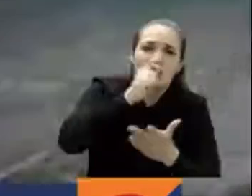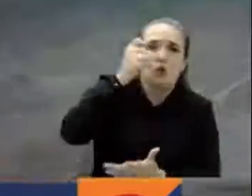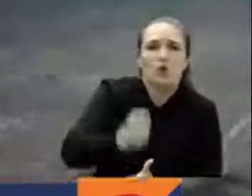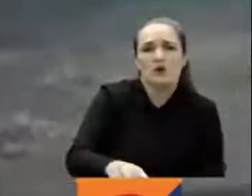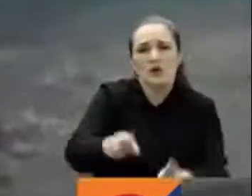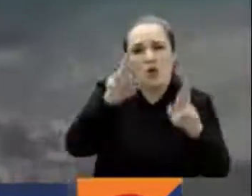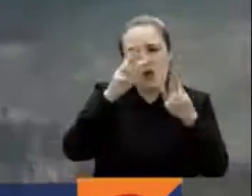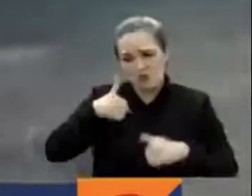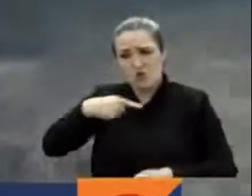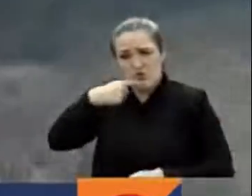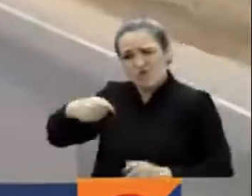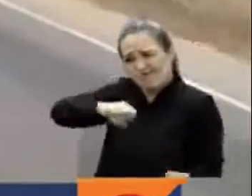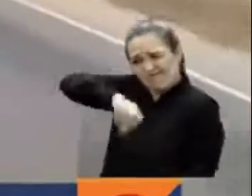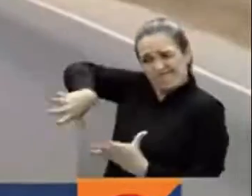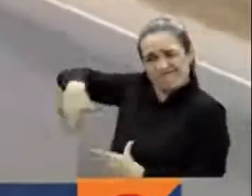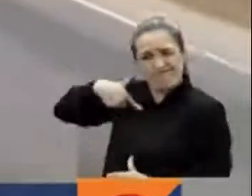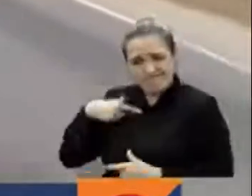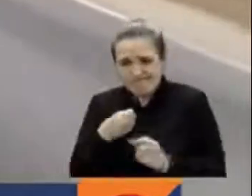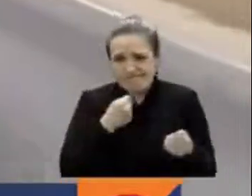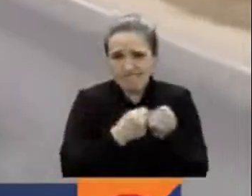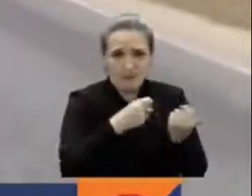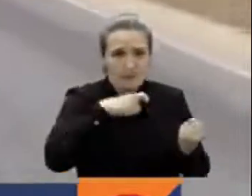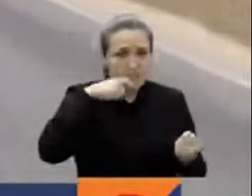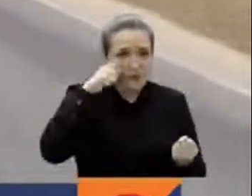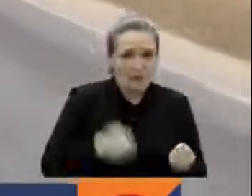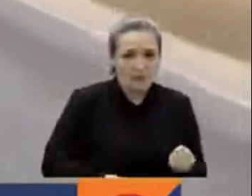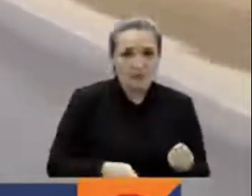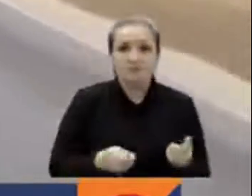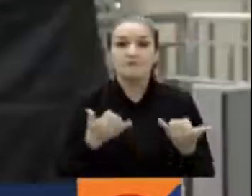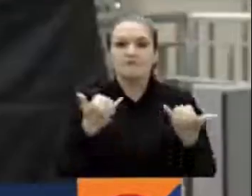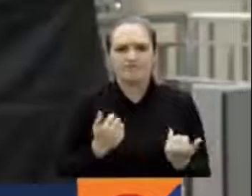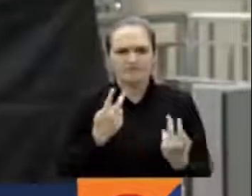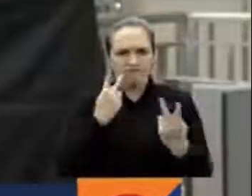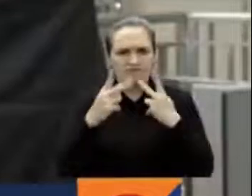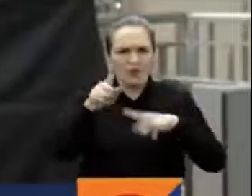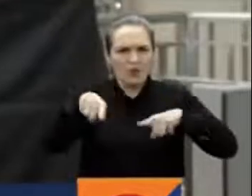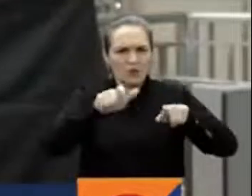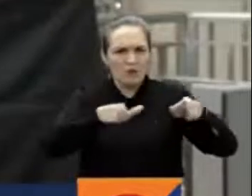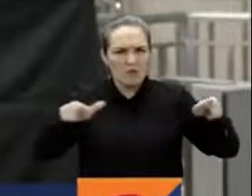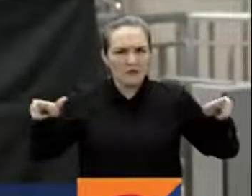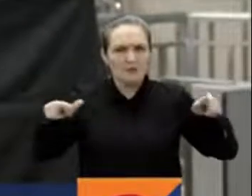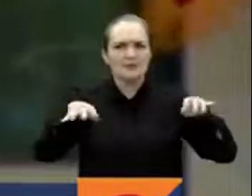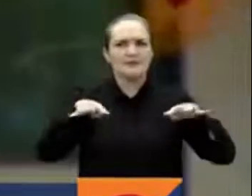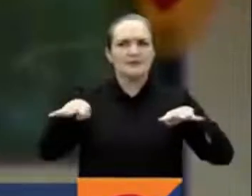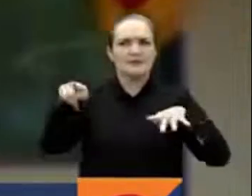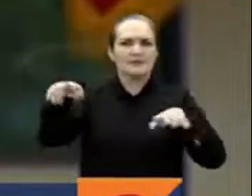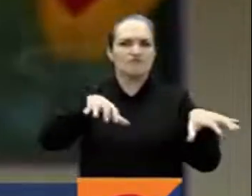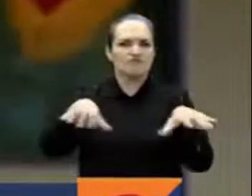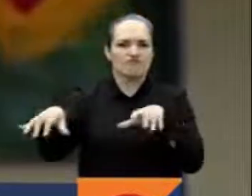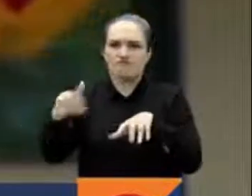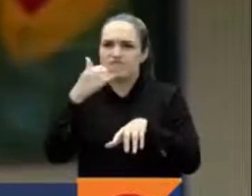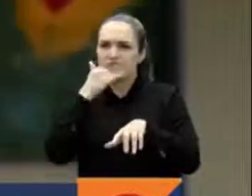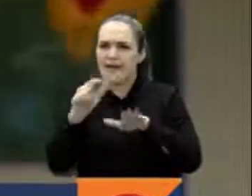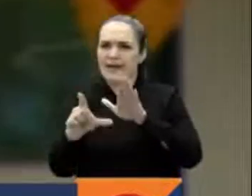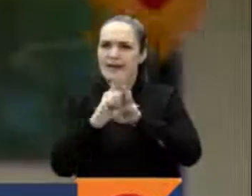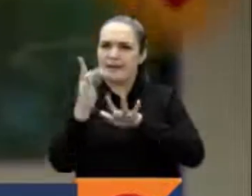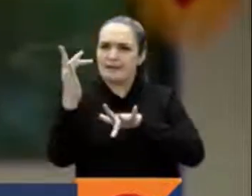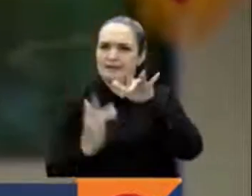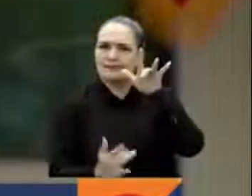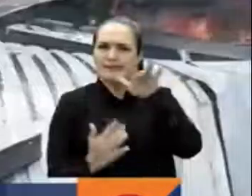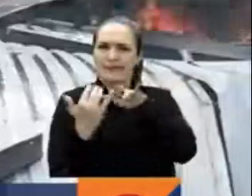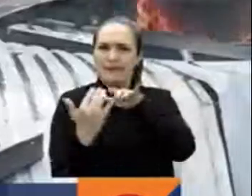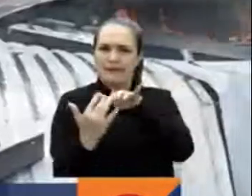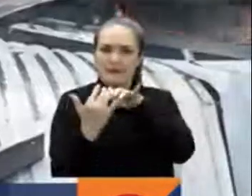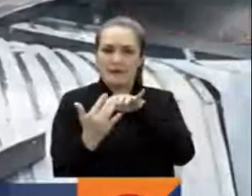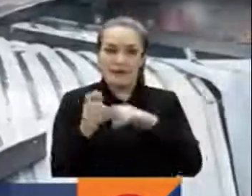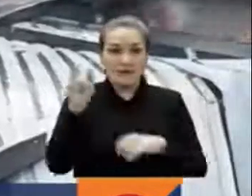mundo. El enjuiciamiento de personas involucradas en posibles crímenes de guerra es foco de atención. El fiscal general de Estados Unidos, Merrick Garland, por